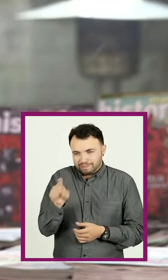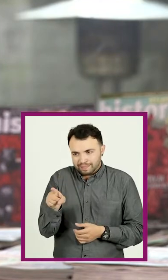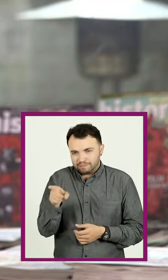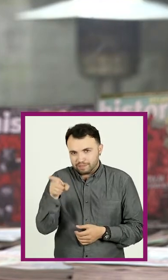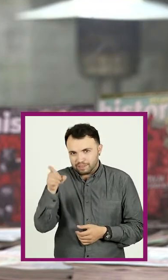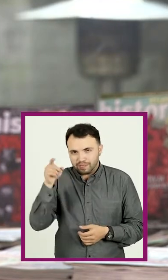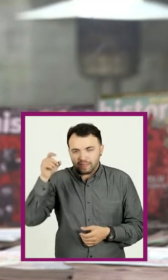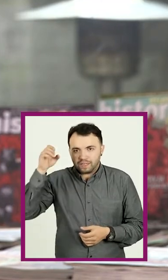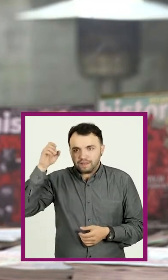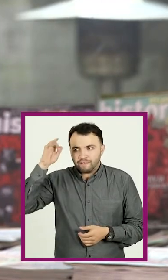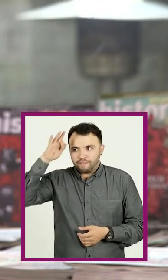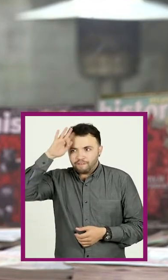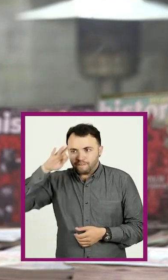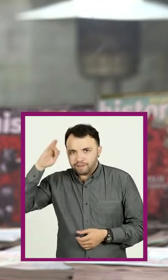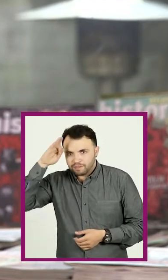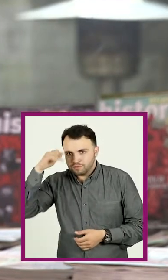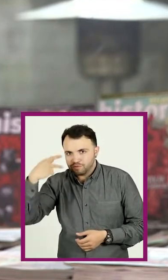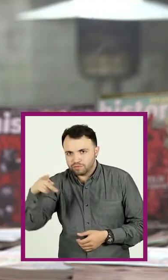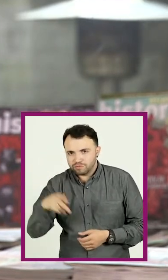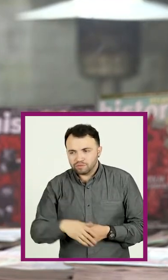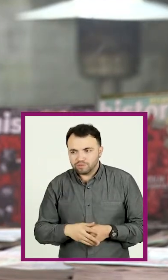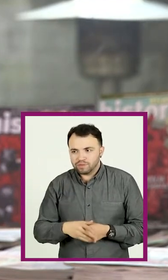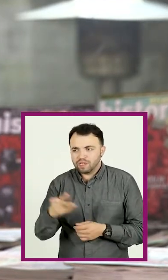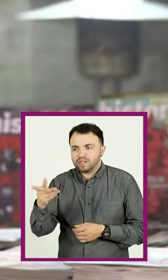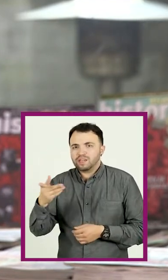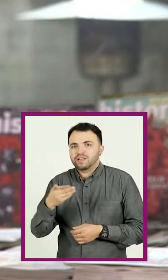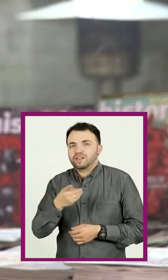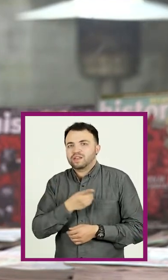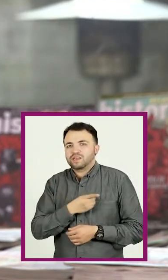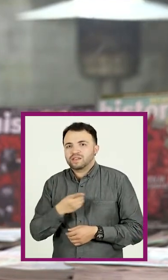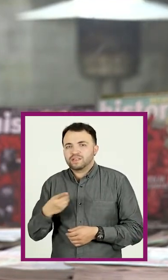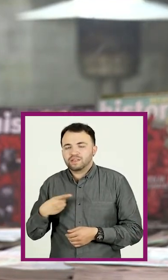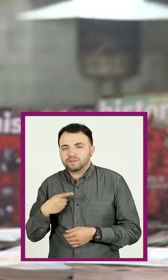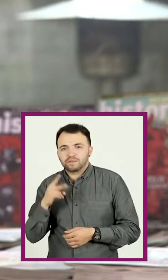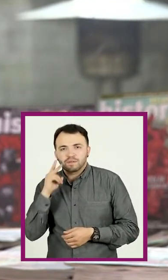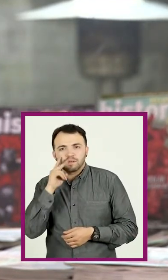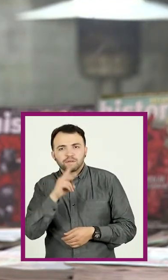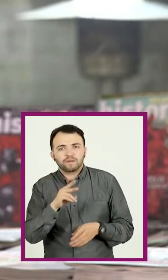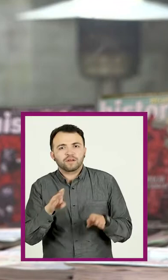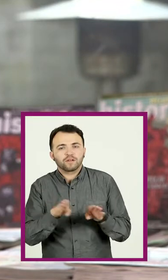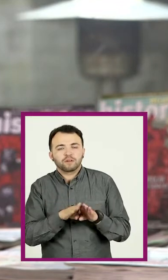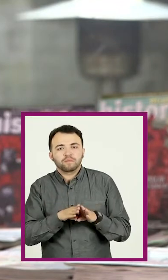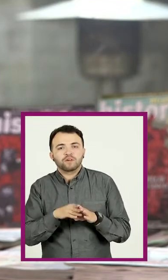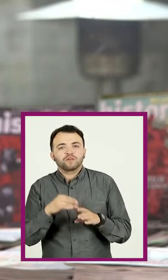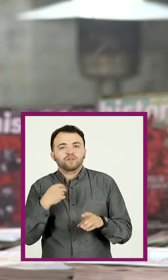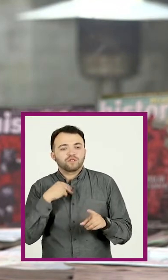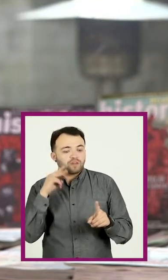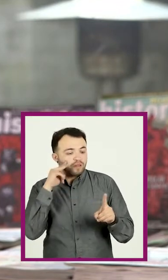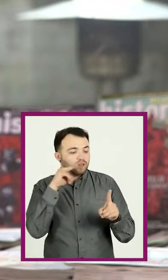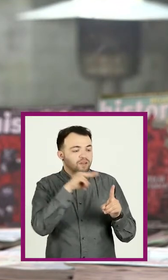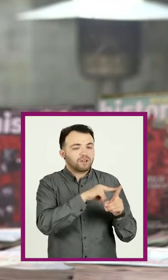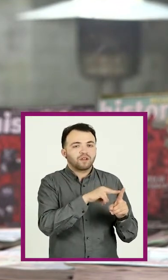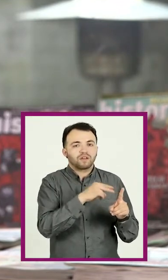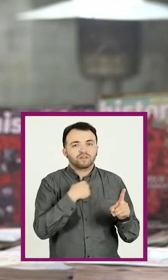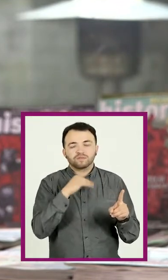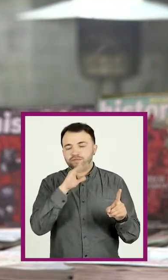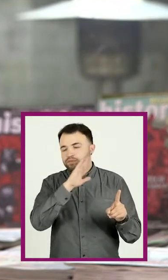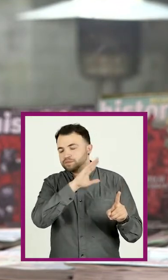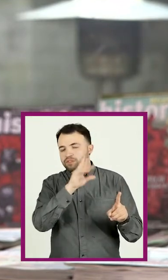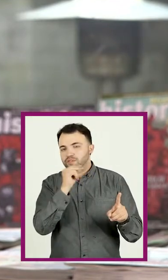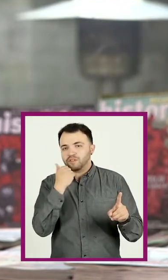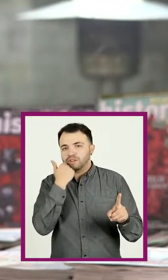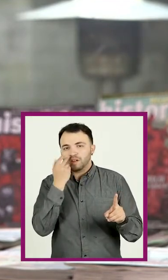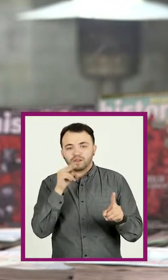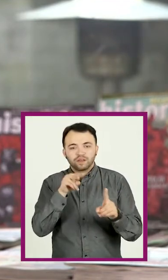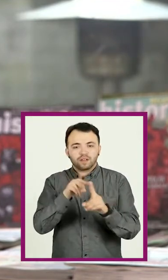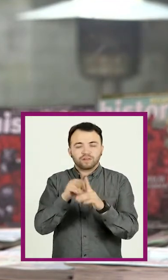de Nietzsche tiene que ver con ver lo que no se quiere ver, lo que no se quiere oír, lo que no se quiere